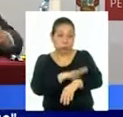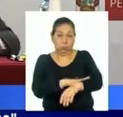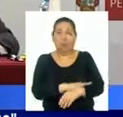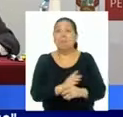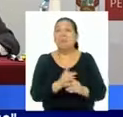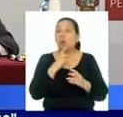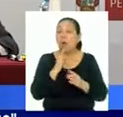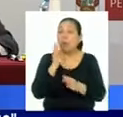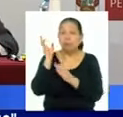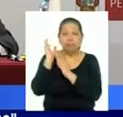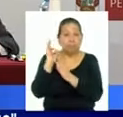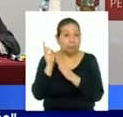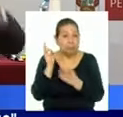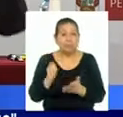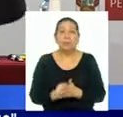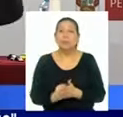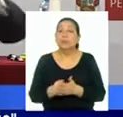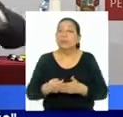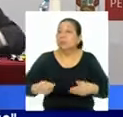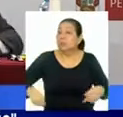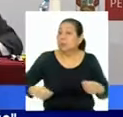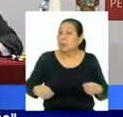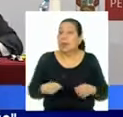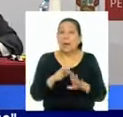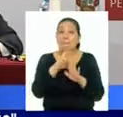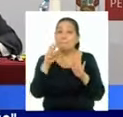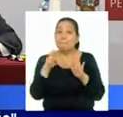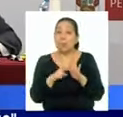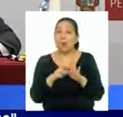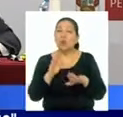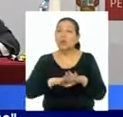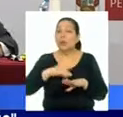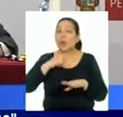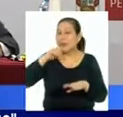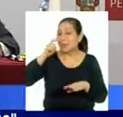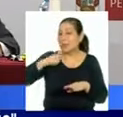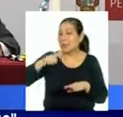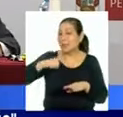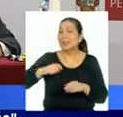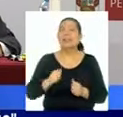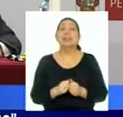Perú sustentaron los gastos y las proyecciones sobre la necesidad de